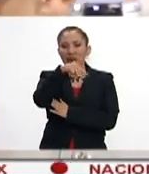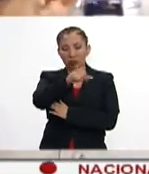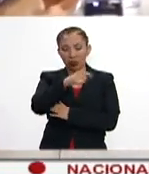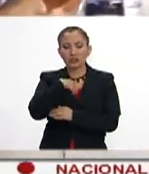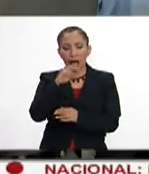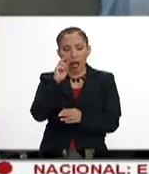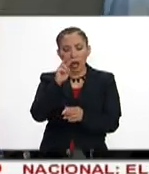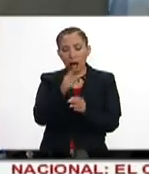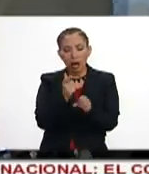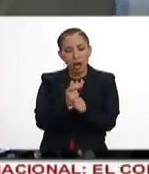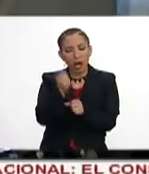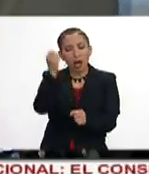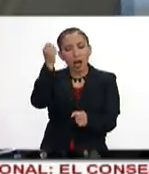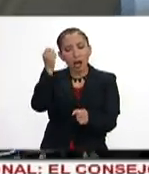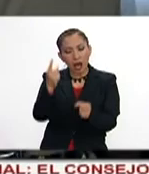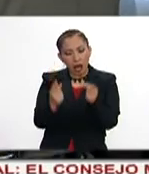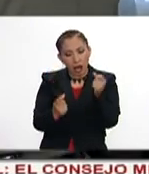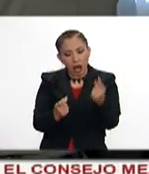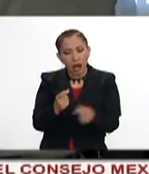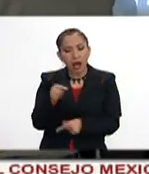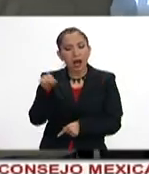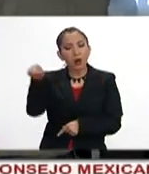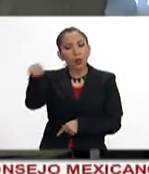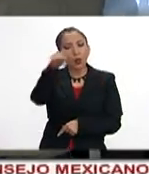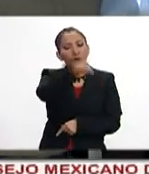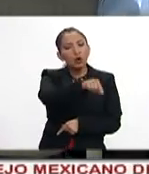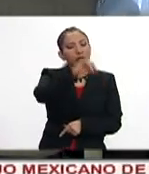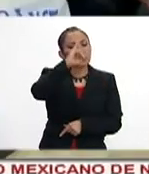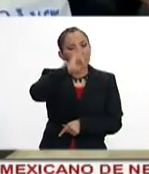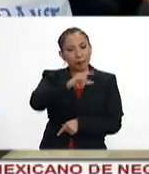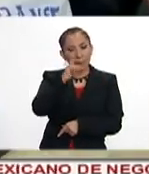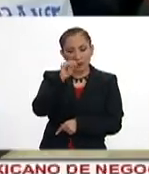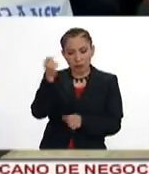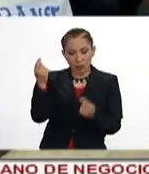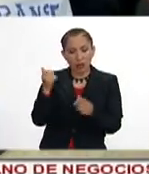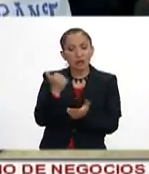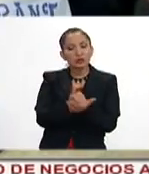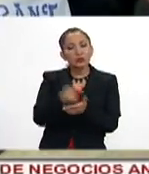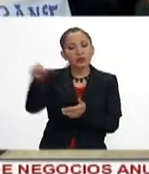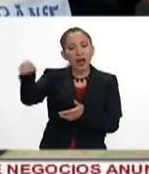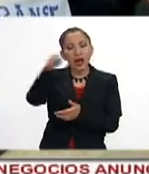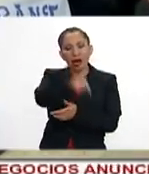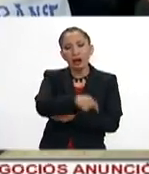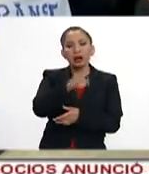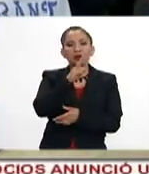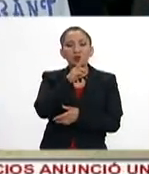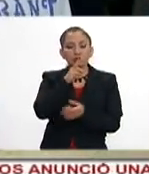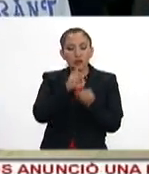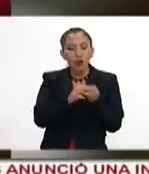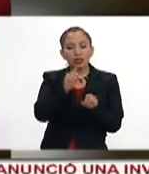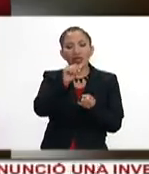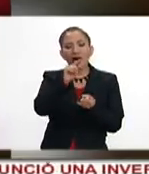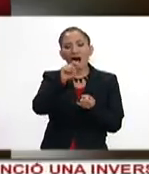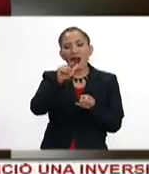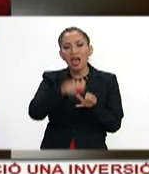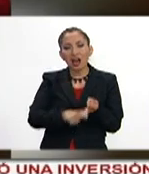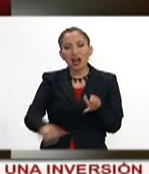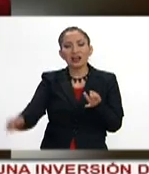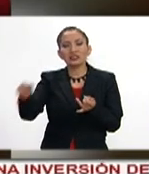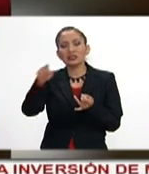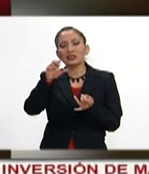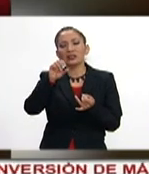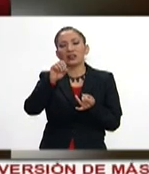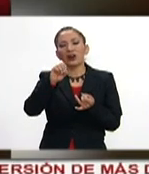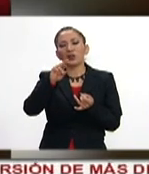a la luz a varios jefes policiales de varias ciudades, Houston, Dallas, Austin, a